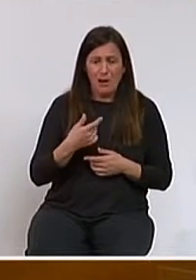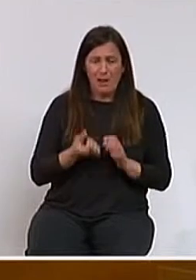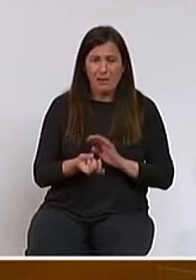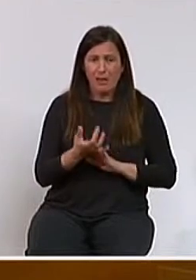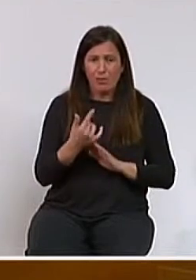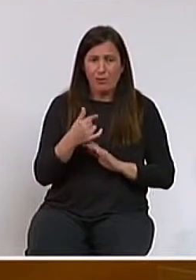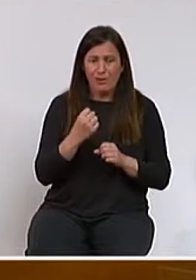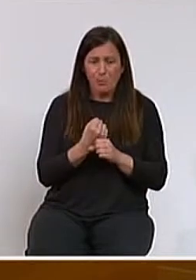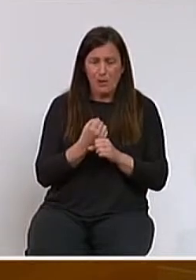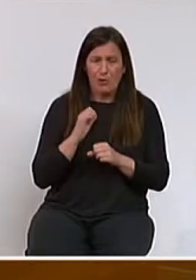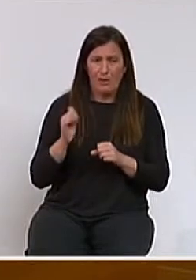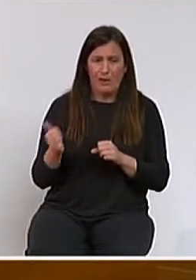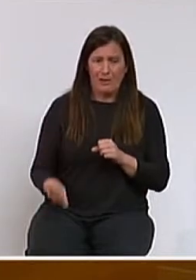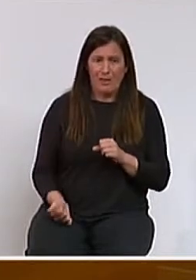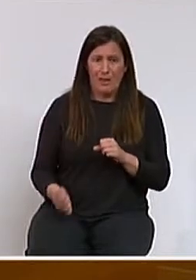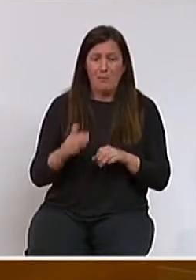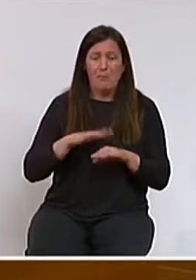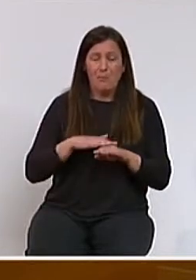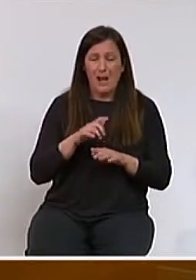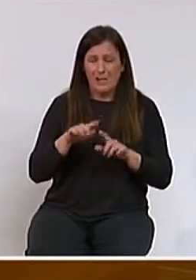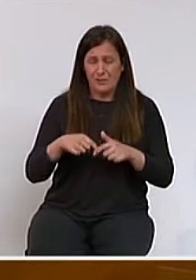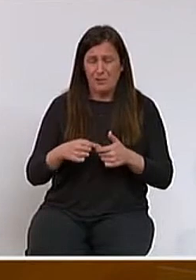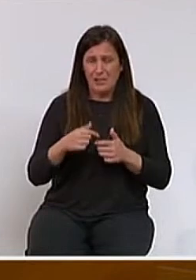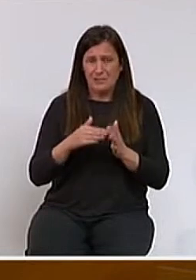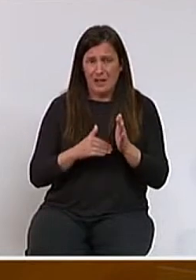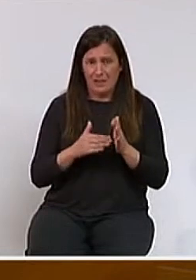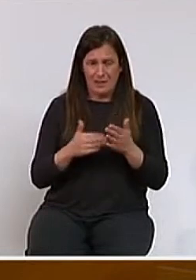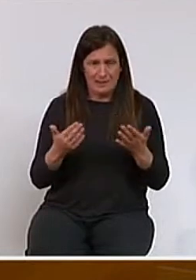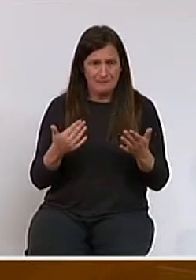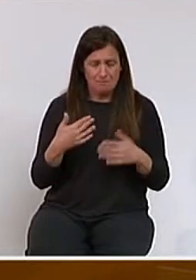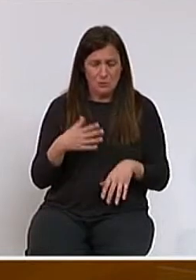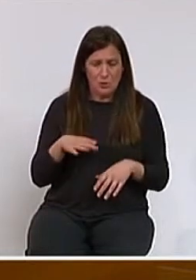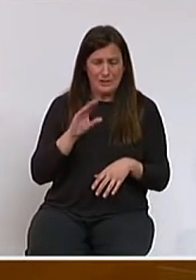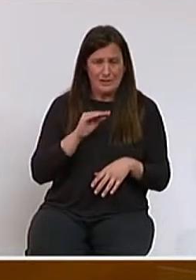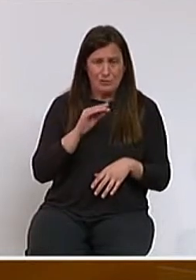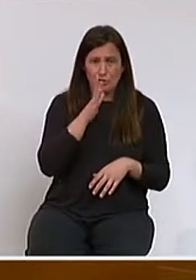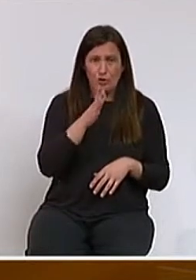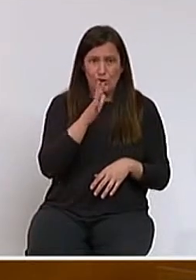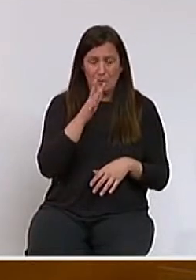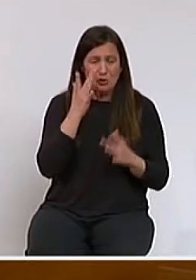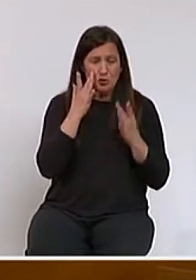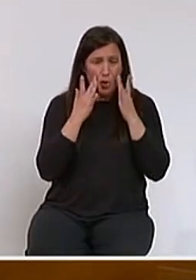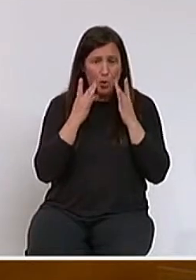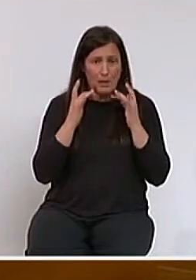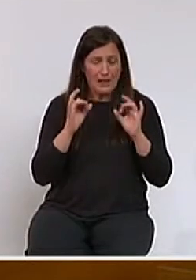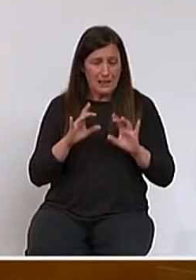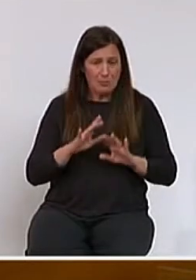y de riqueza para las familias valencianas. Yo entiendo que estos son argumentos objetivos